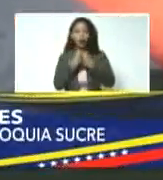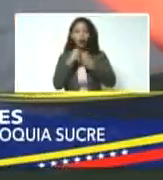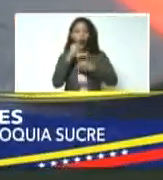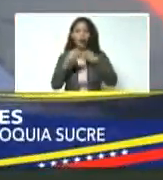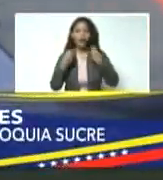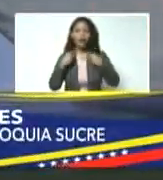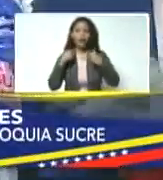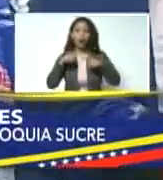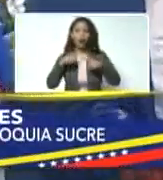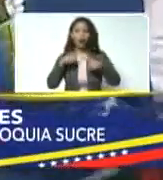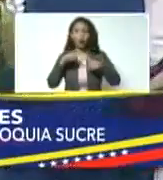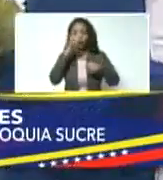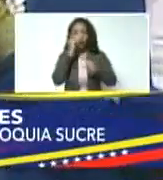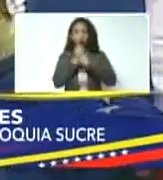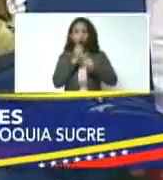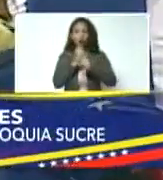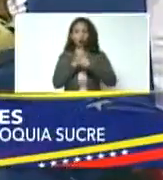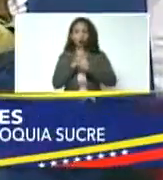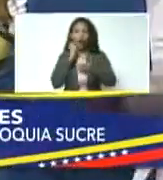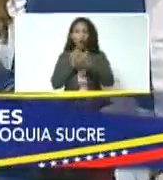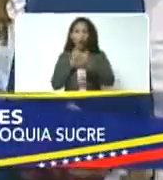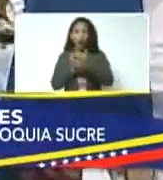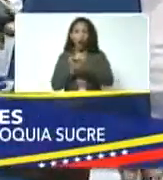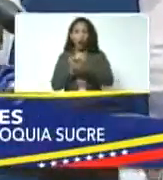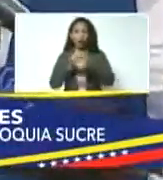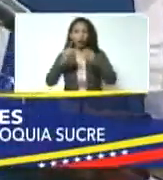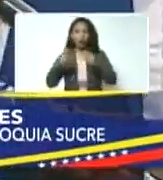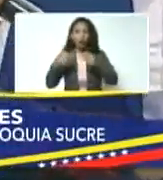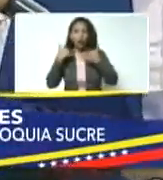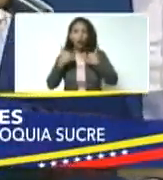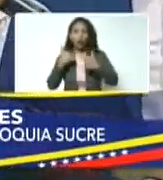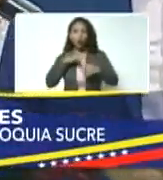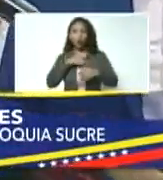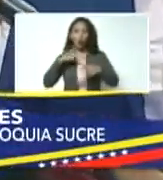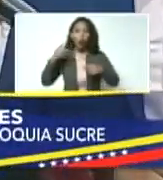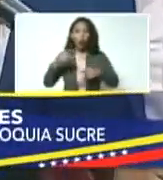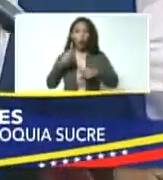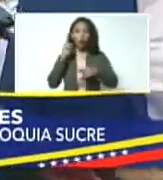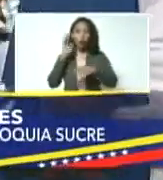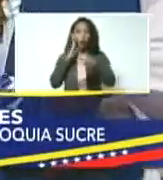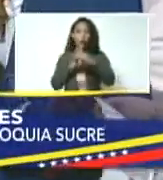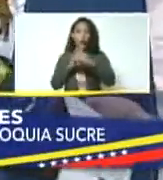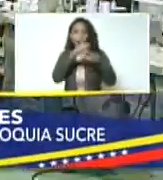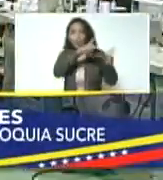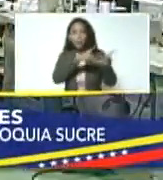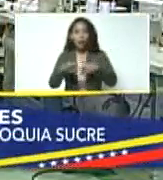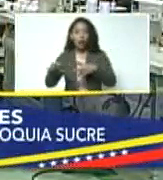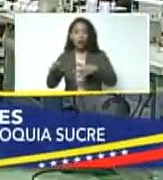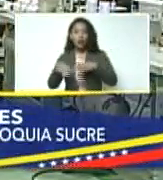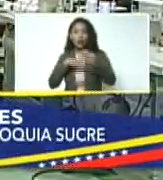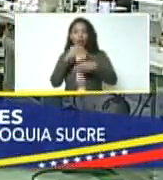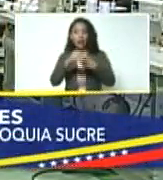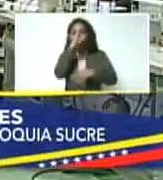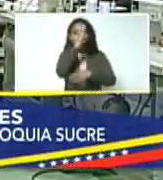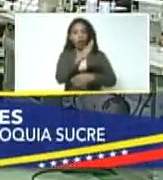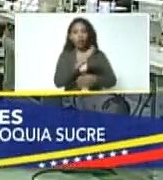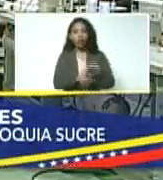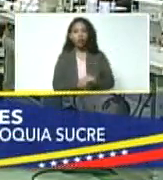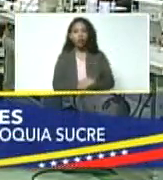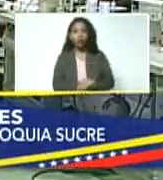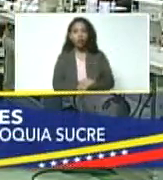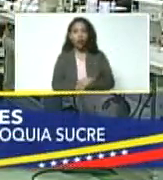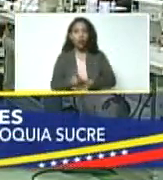vida aquí, y resulta que, bueno, pagaban por pieza. Y ahora nosotros cortamos esa relación con este plan, mi almiranta, y se hace directamente